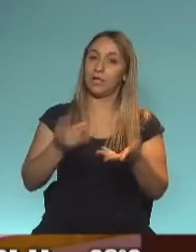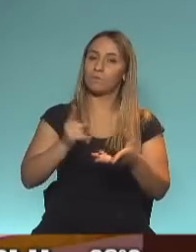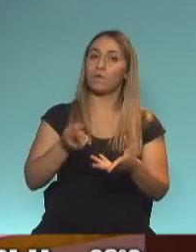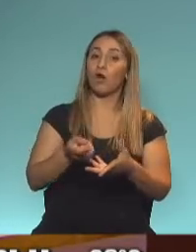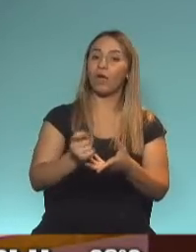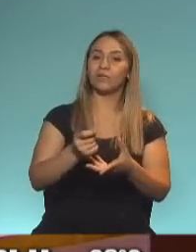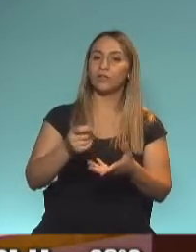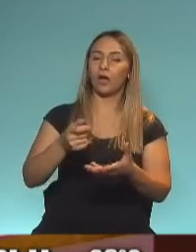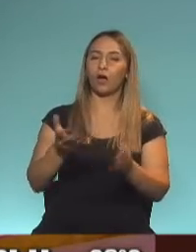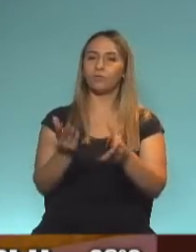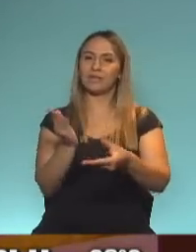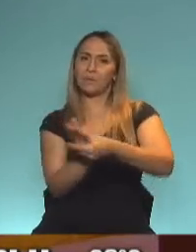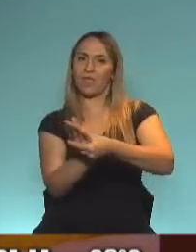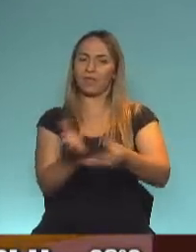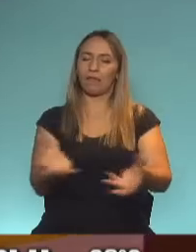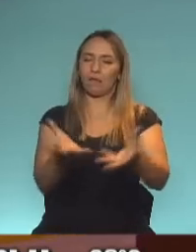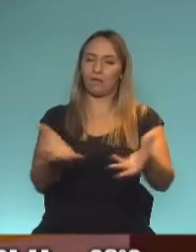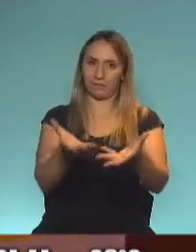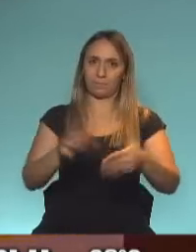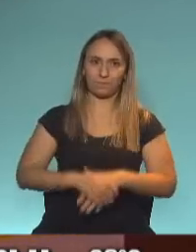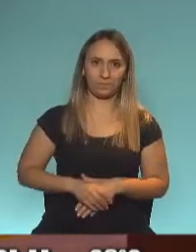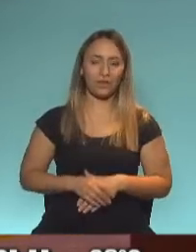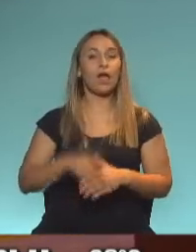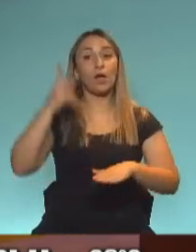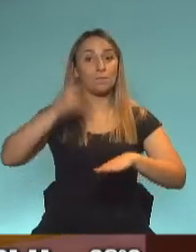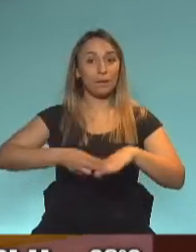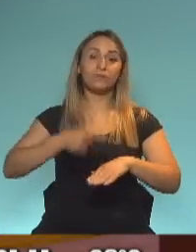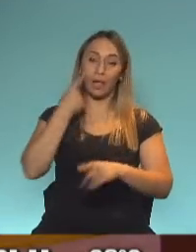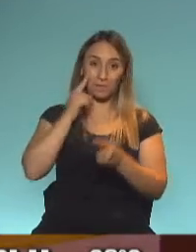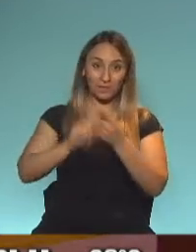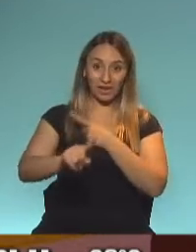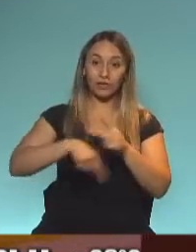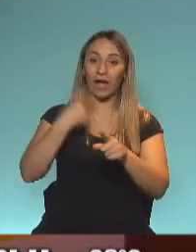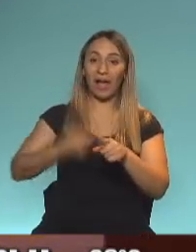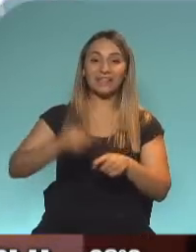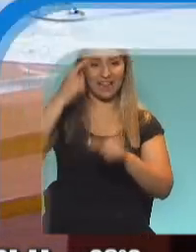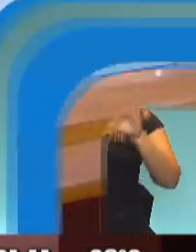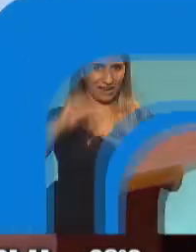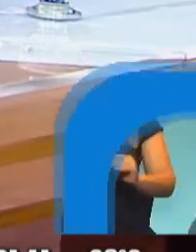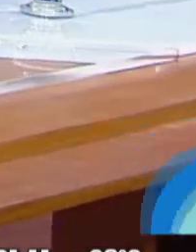así lo ve el ex vicepresidente. Vamos a hacer una pausa, estamos en vivo y nos vamos a quedar hasta las 22.